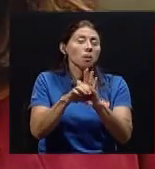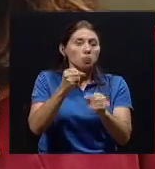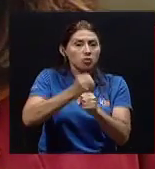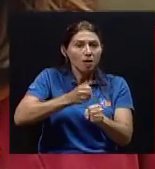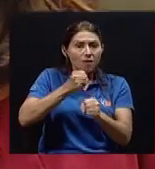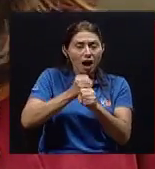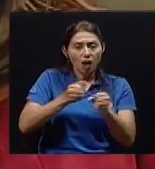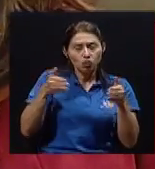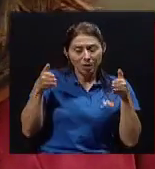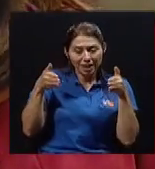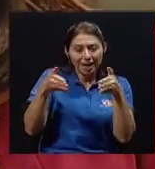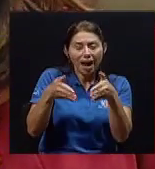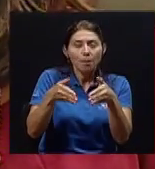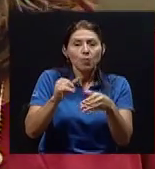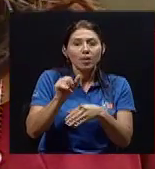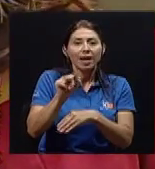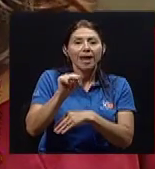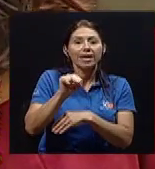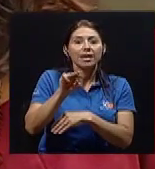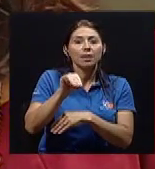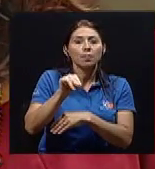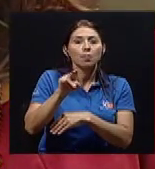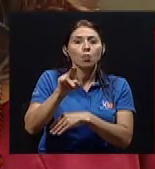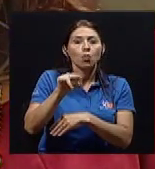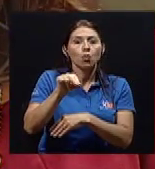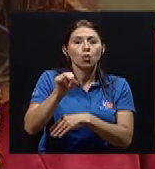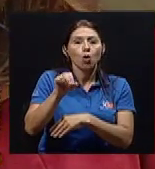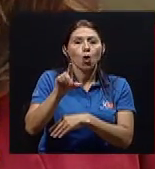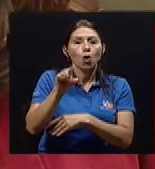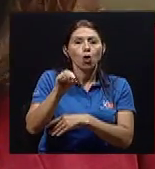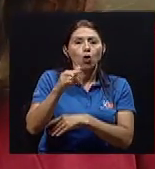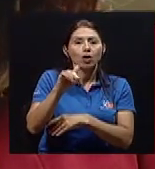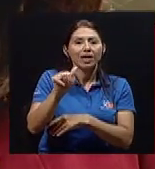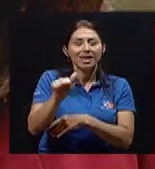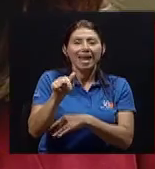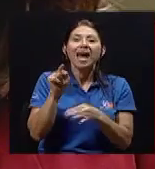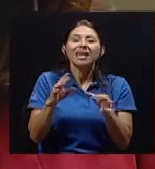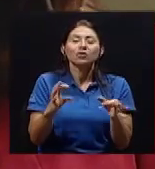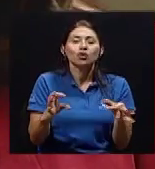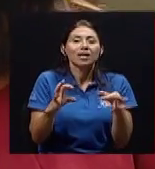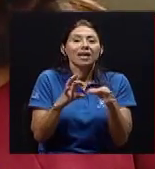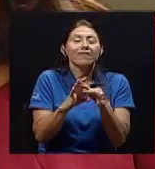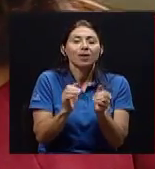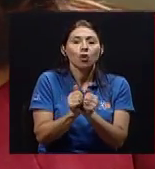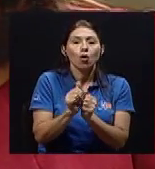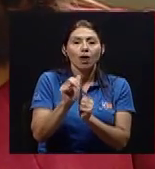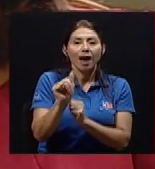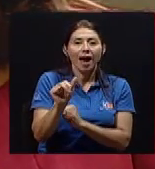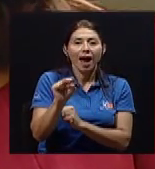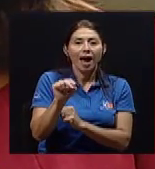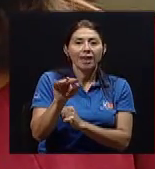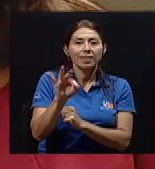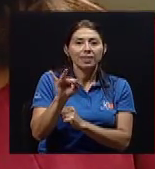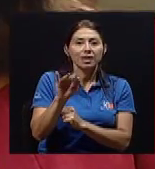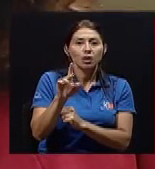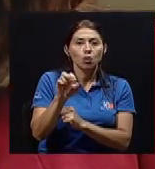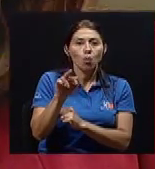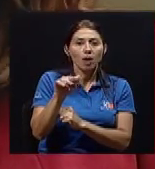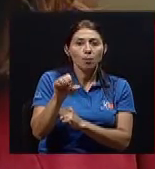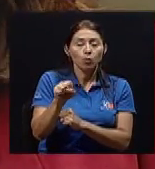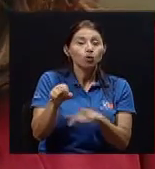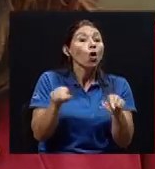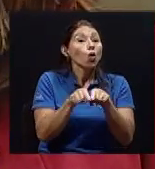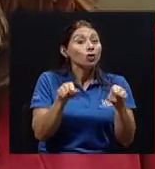aportes en el campo de la inmunología, que es aquello que tiene que ver con los anticuerpos, o aportes en el campo de